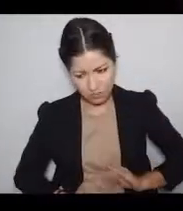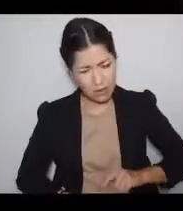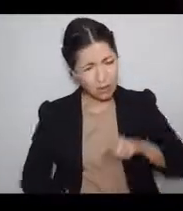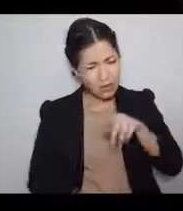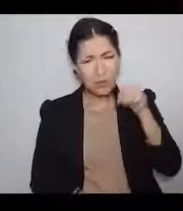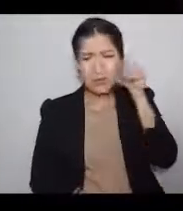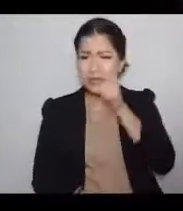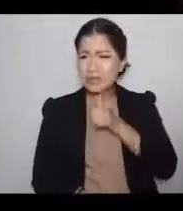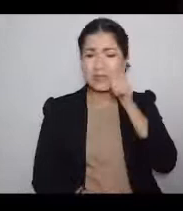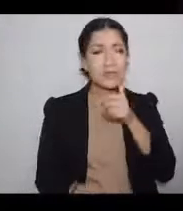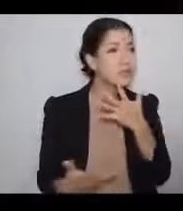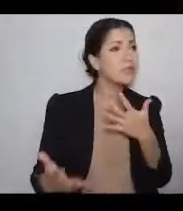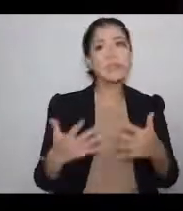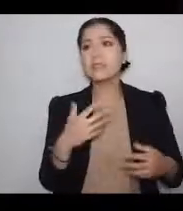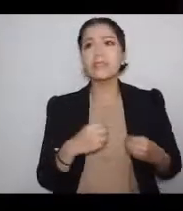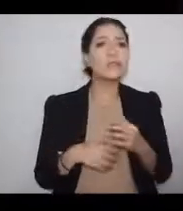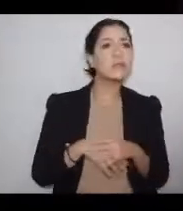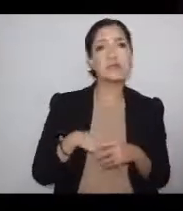Siempre estás excitado.